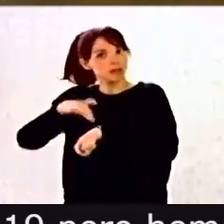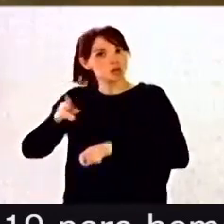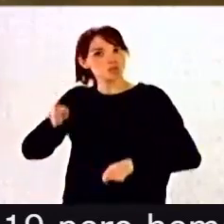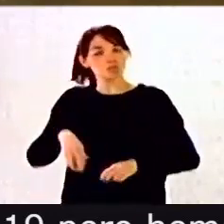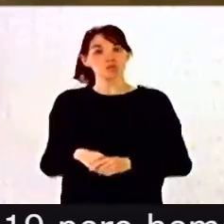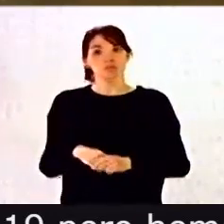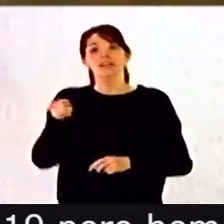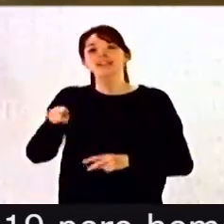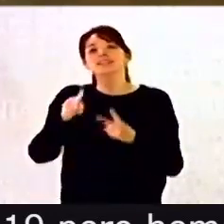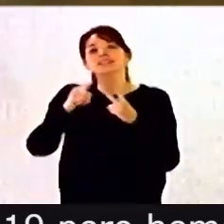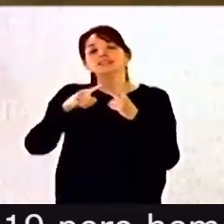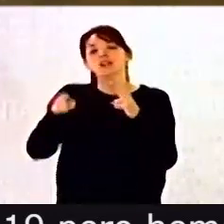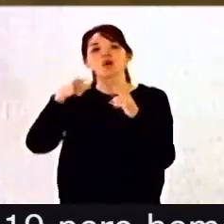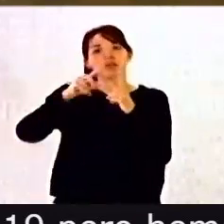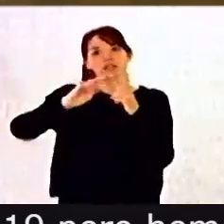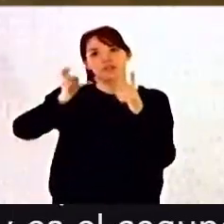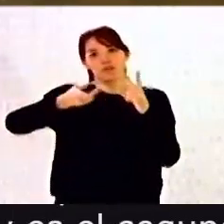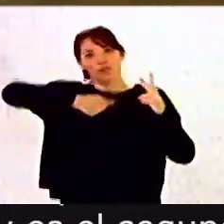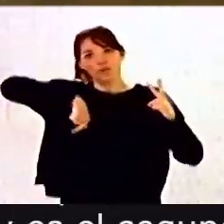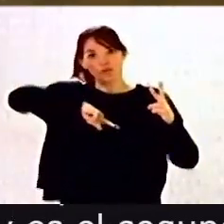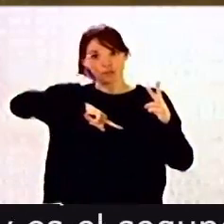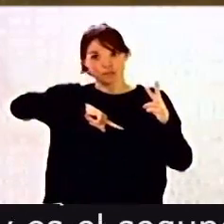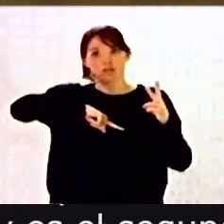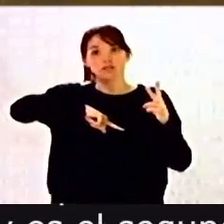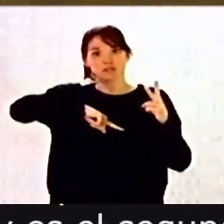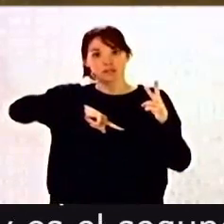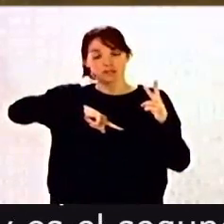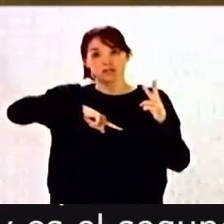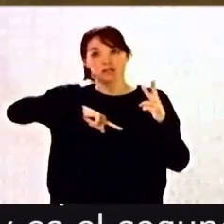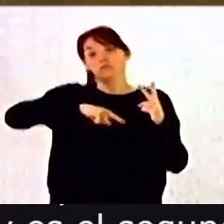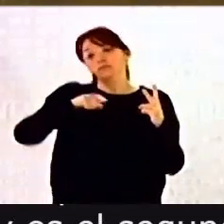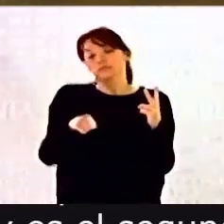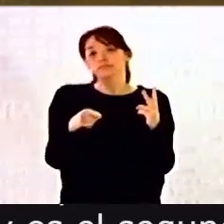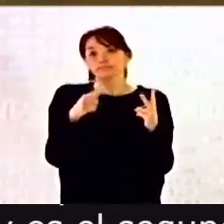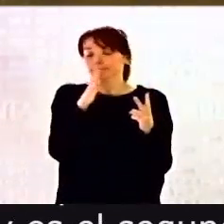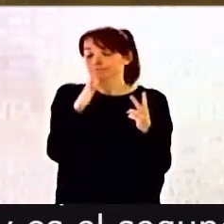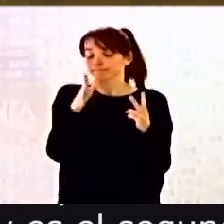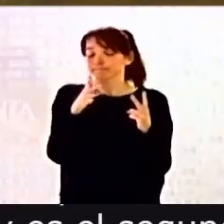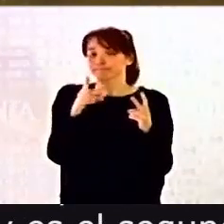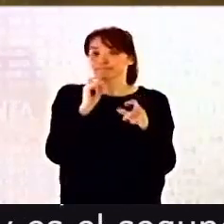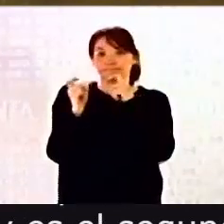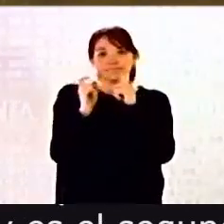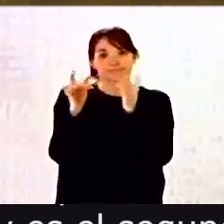el segundo de los objetivos de esta comparecencia de prensa.